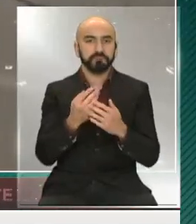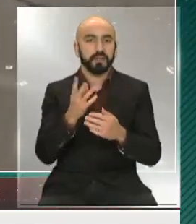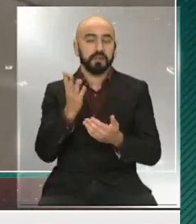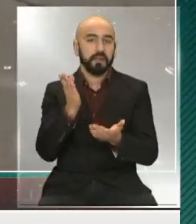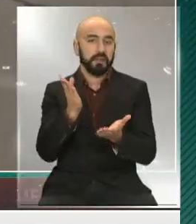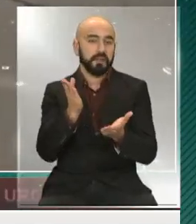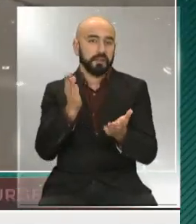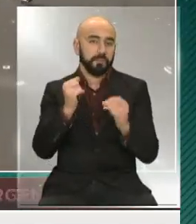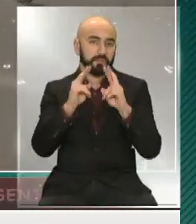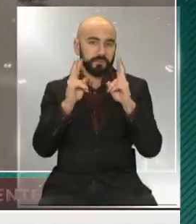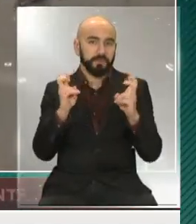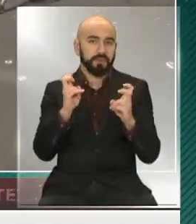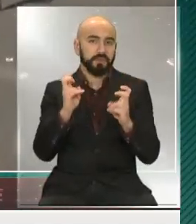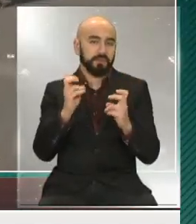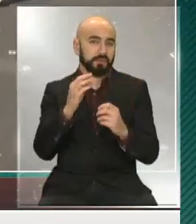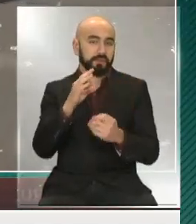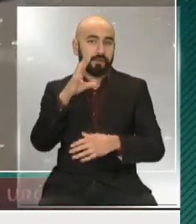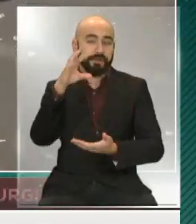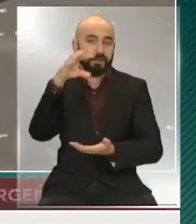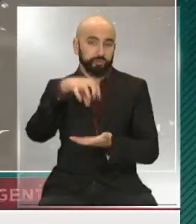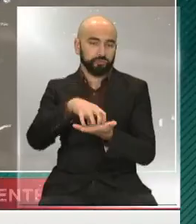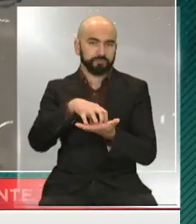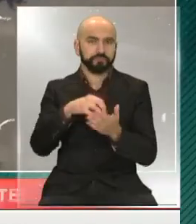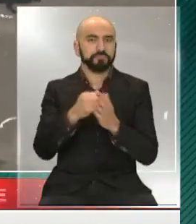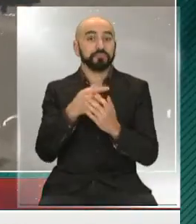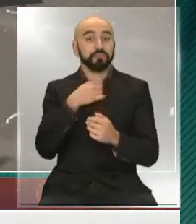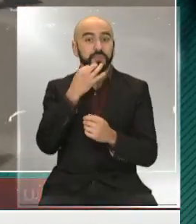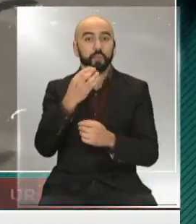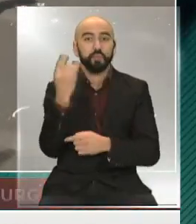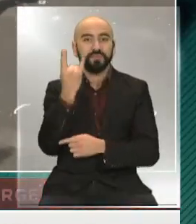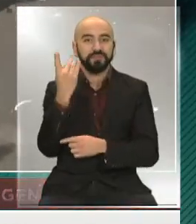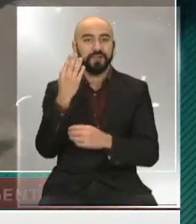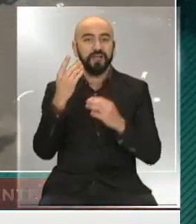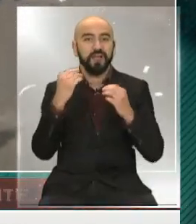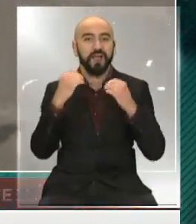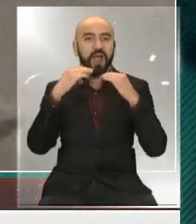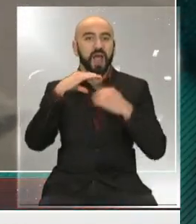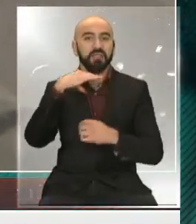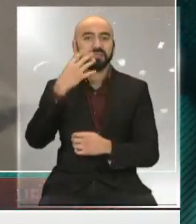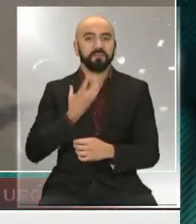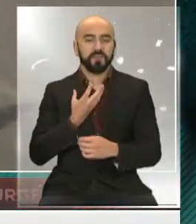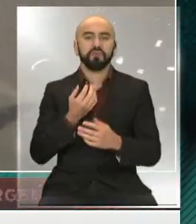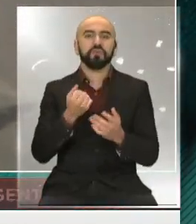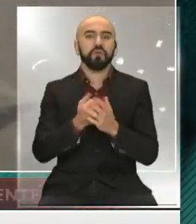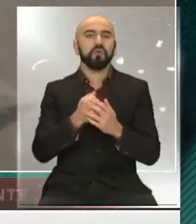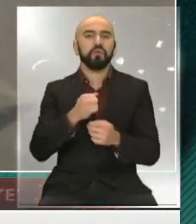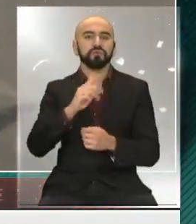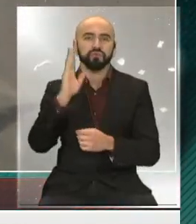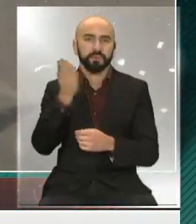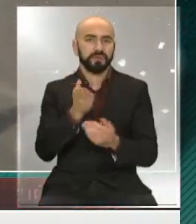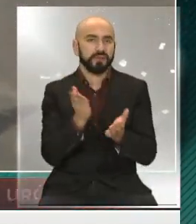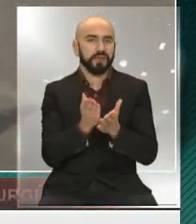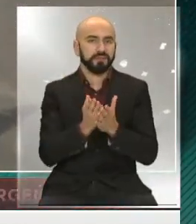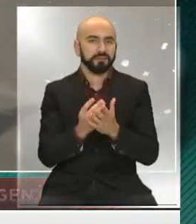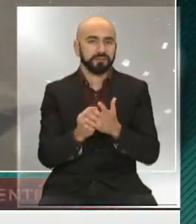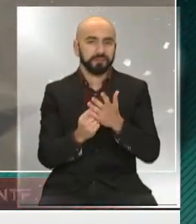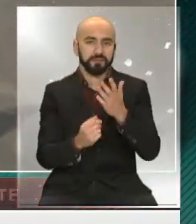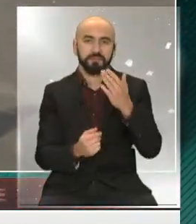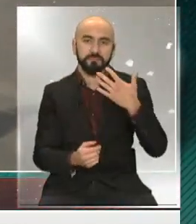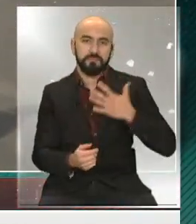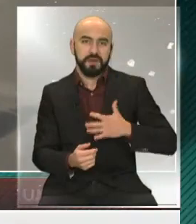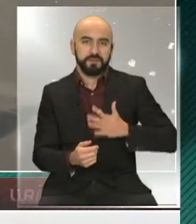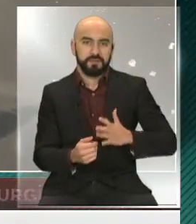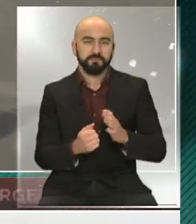yo les decía universidad andrés bello donde se suspenden las clases para este día martes y